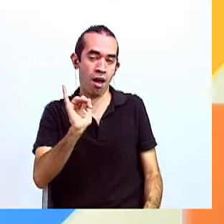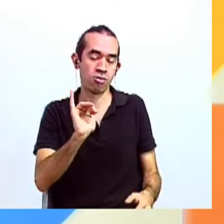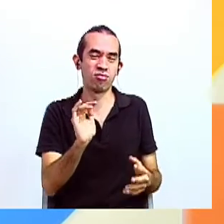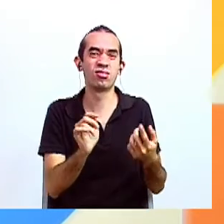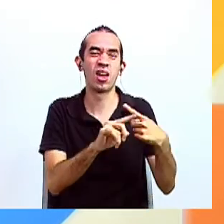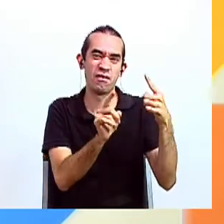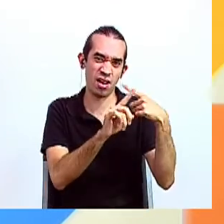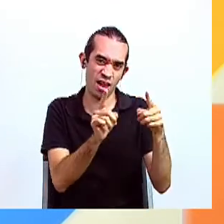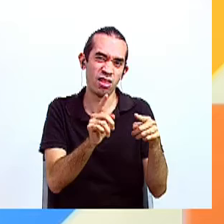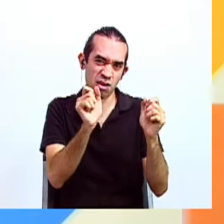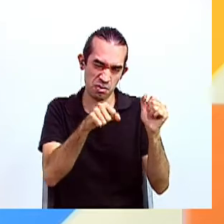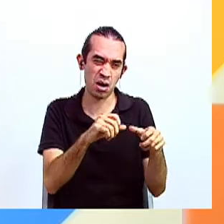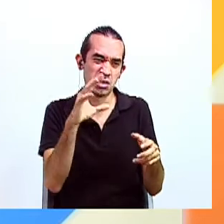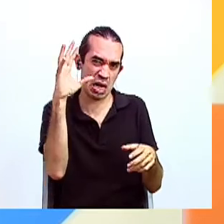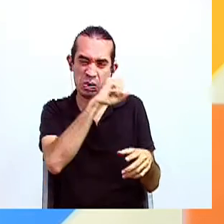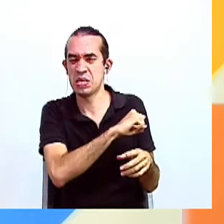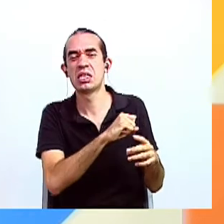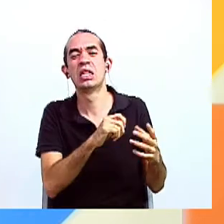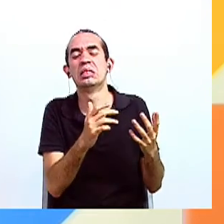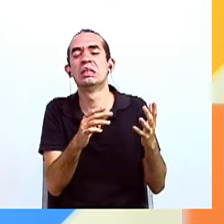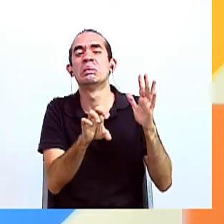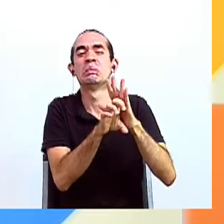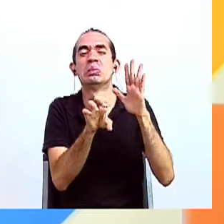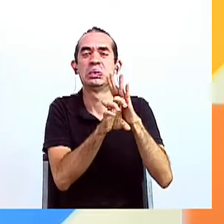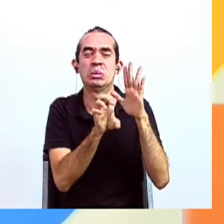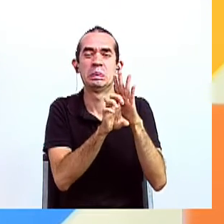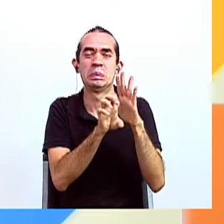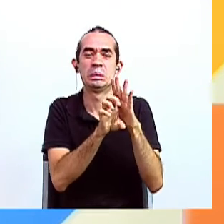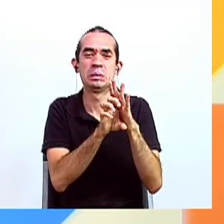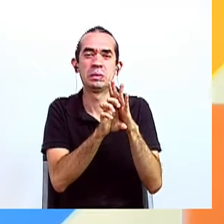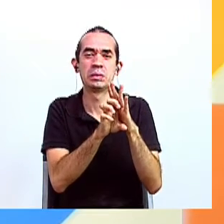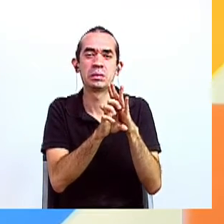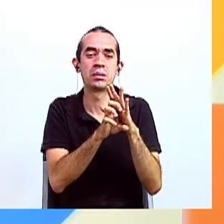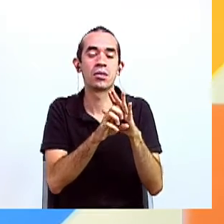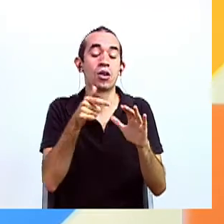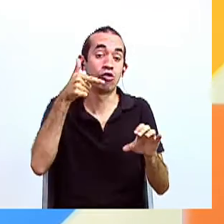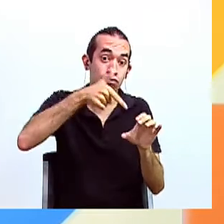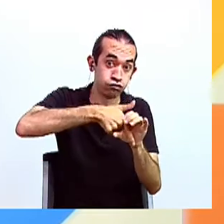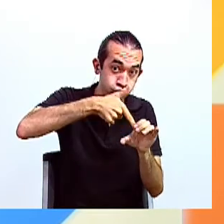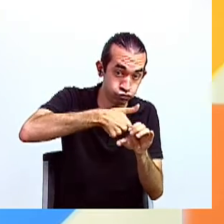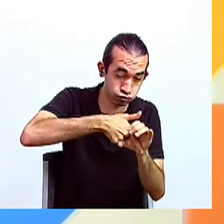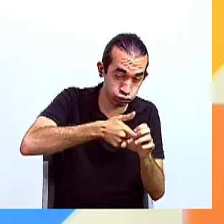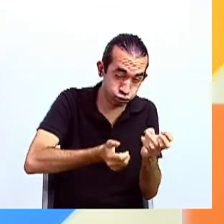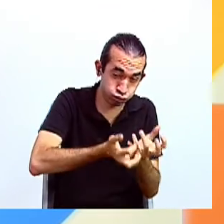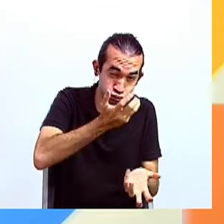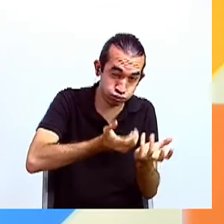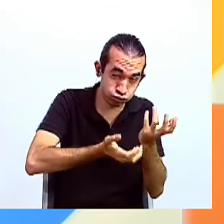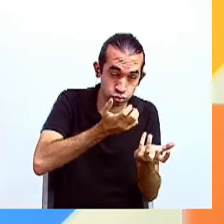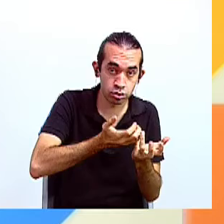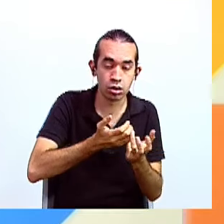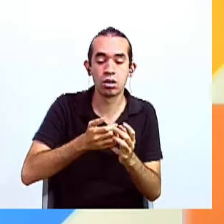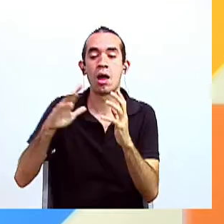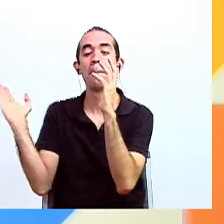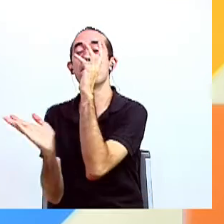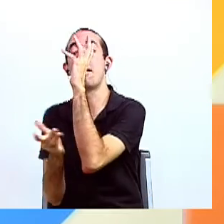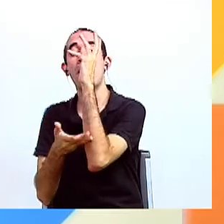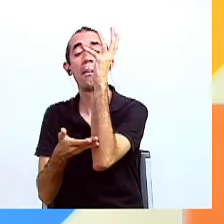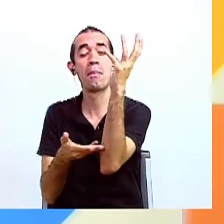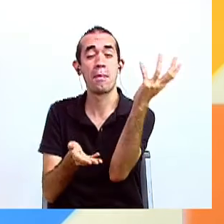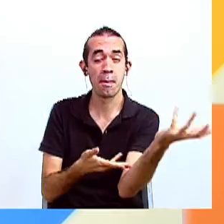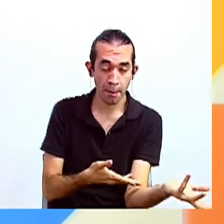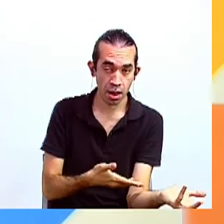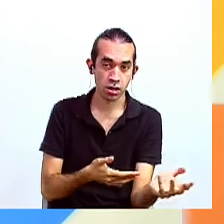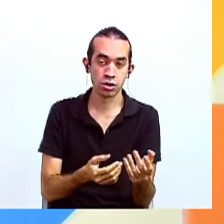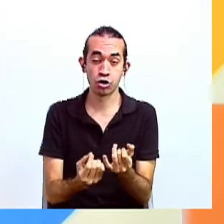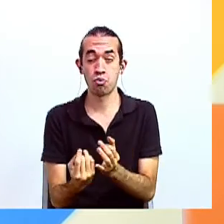carbono que podemos darnos cuenta, por ejemplo, en la quema de combustibles fósiles, en la deforestación.